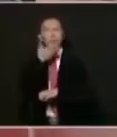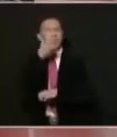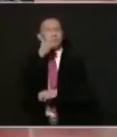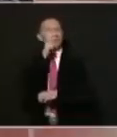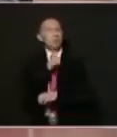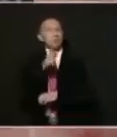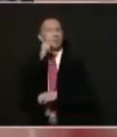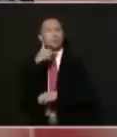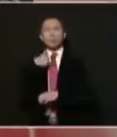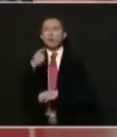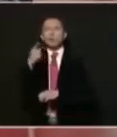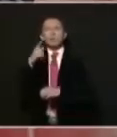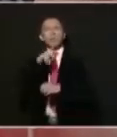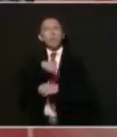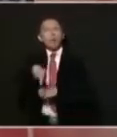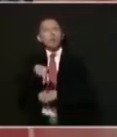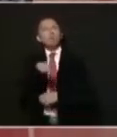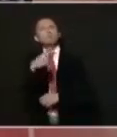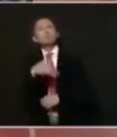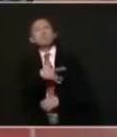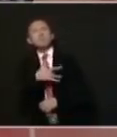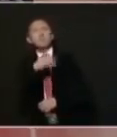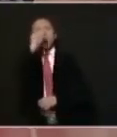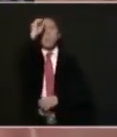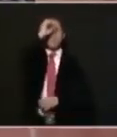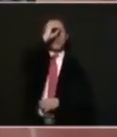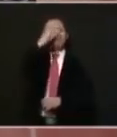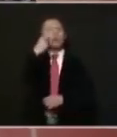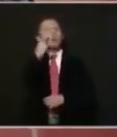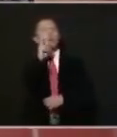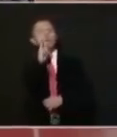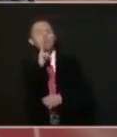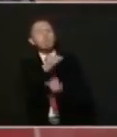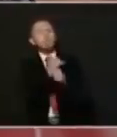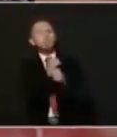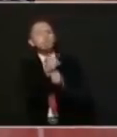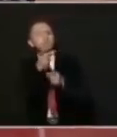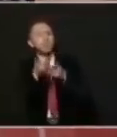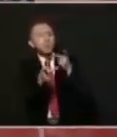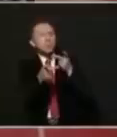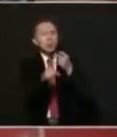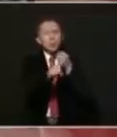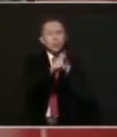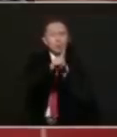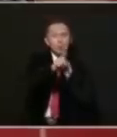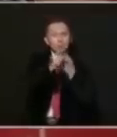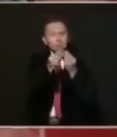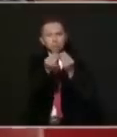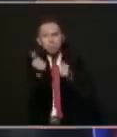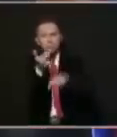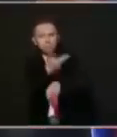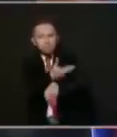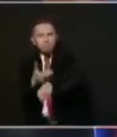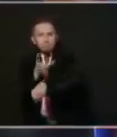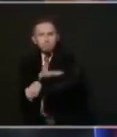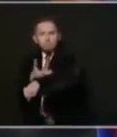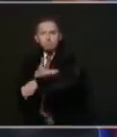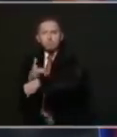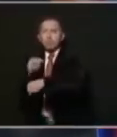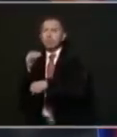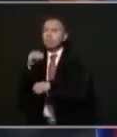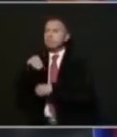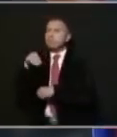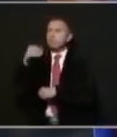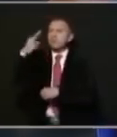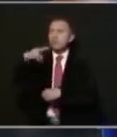los sentimientos del pueblo y resolviendo problemas y evaluando el avance de los